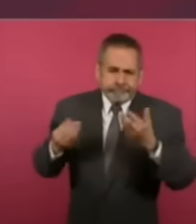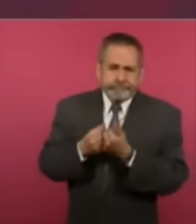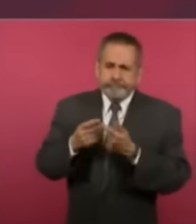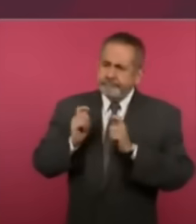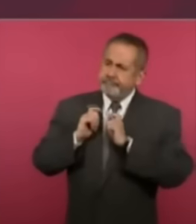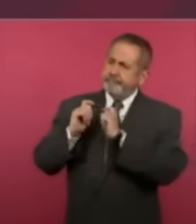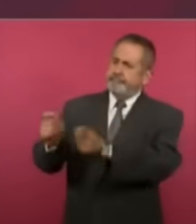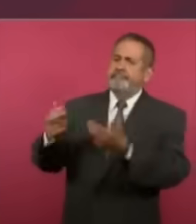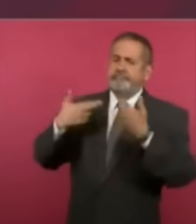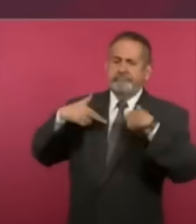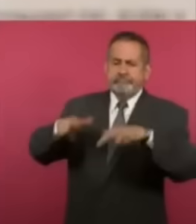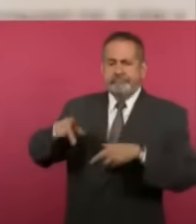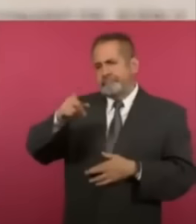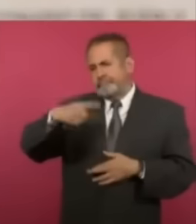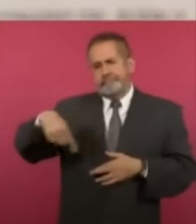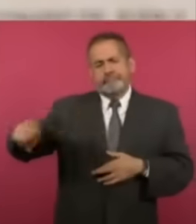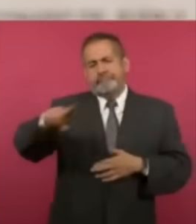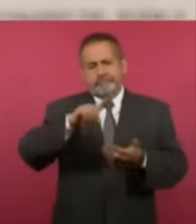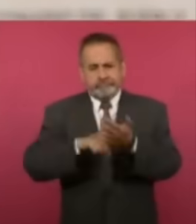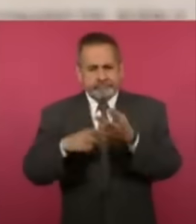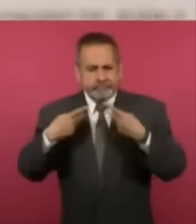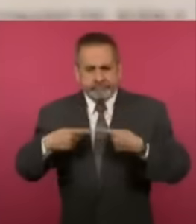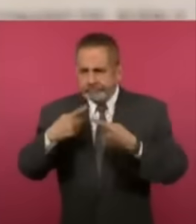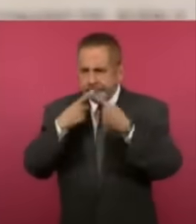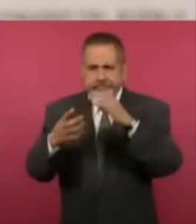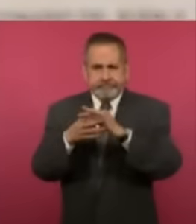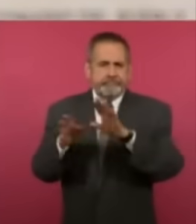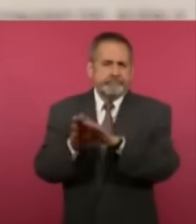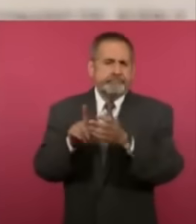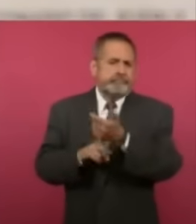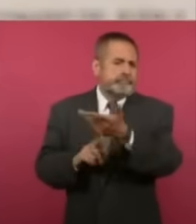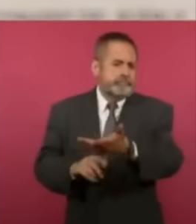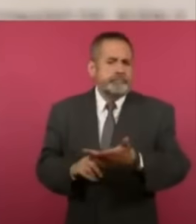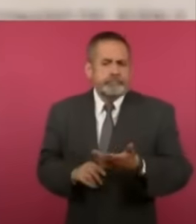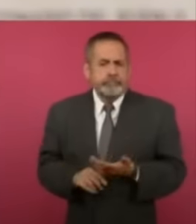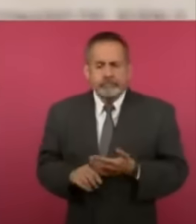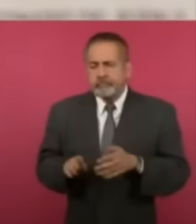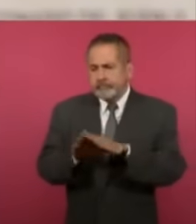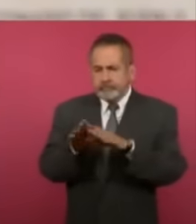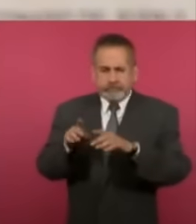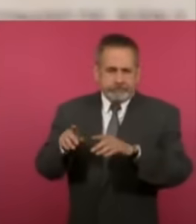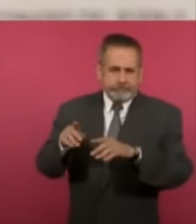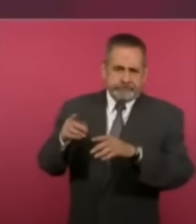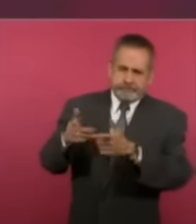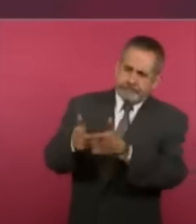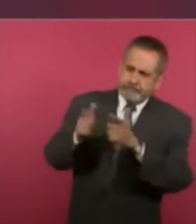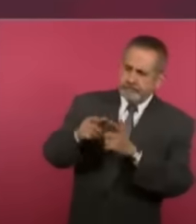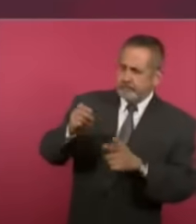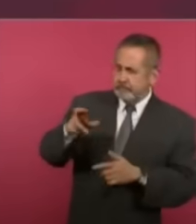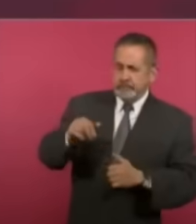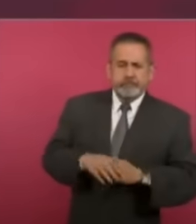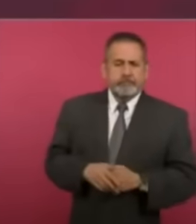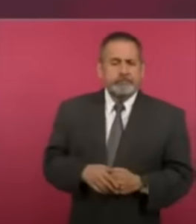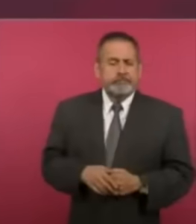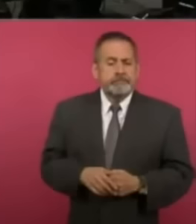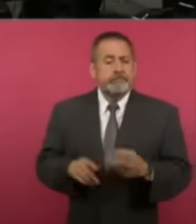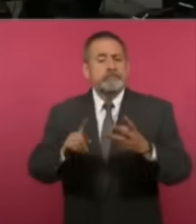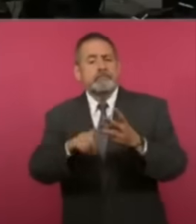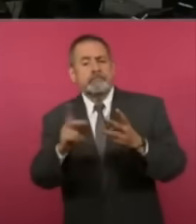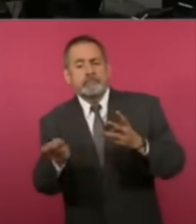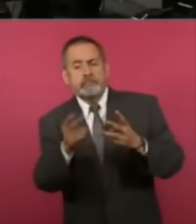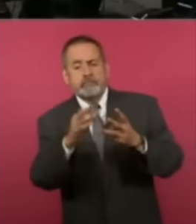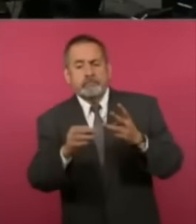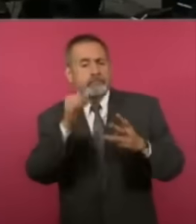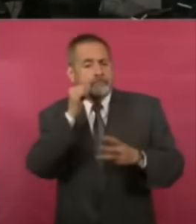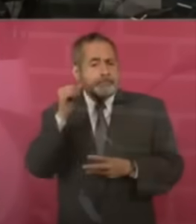representando las diferentes fuerzas políticas en este caso al movimiento Y por último